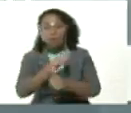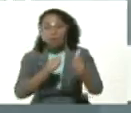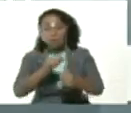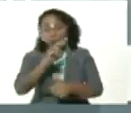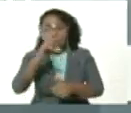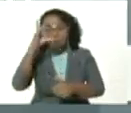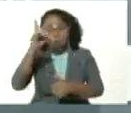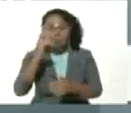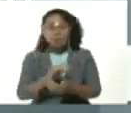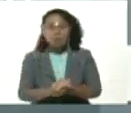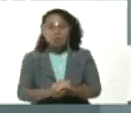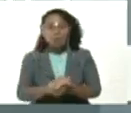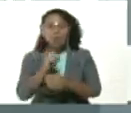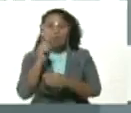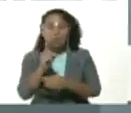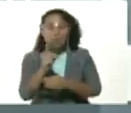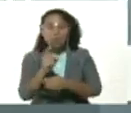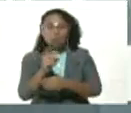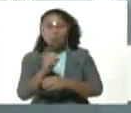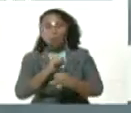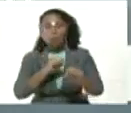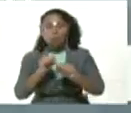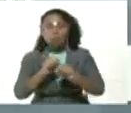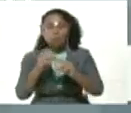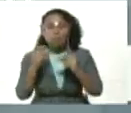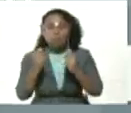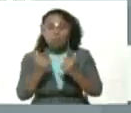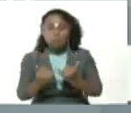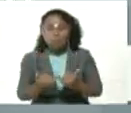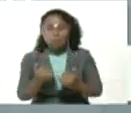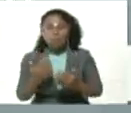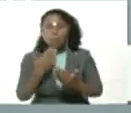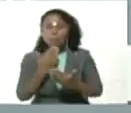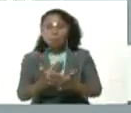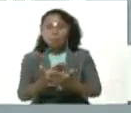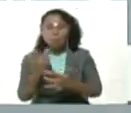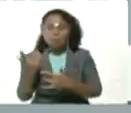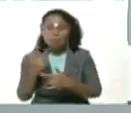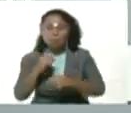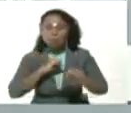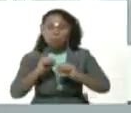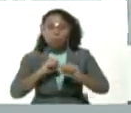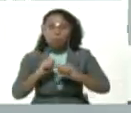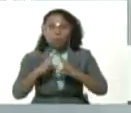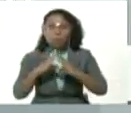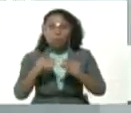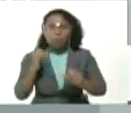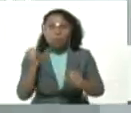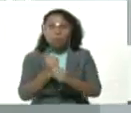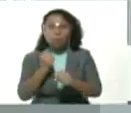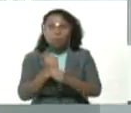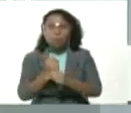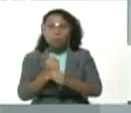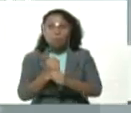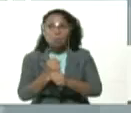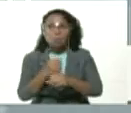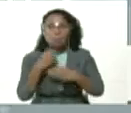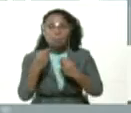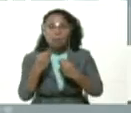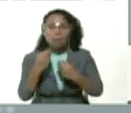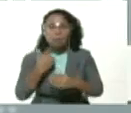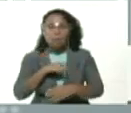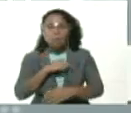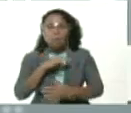Delcy Rodríguez, por sus acciones inmediatas que nos han permitido agilizar todos los trabajos operacionales para que